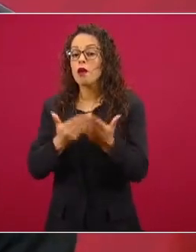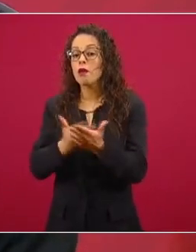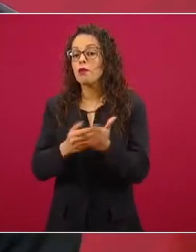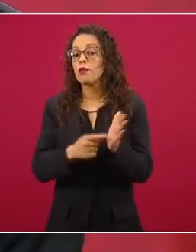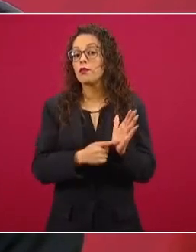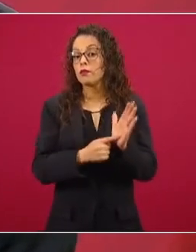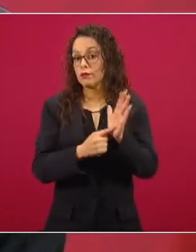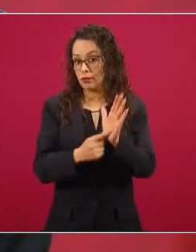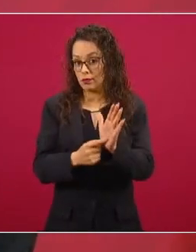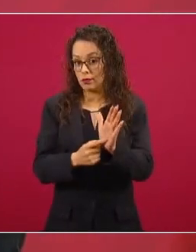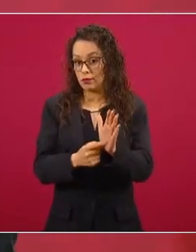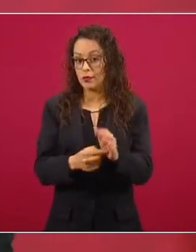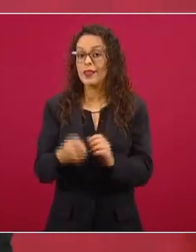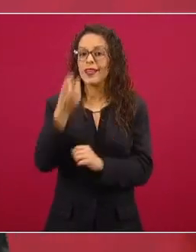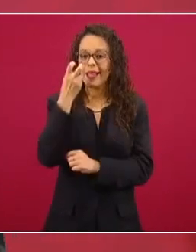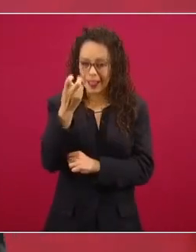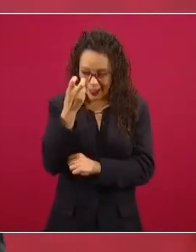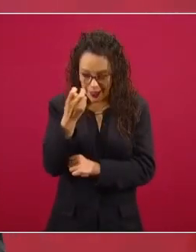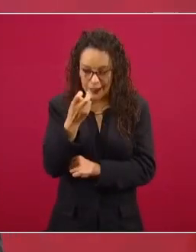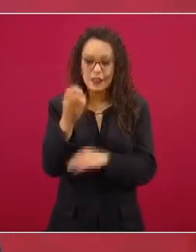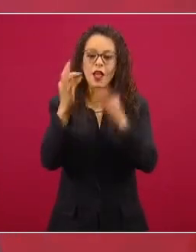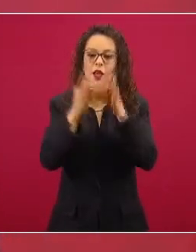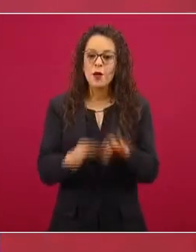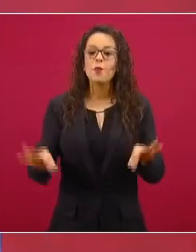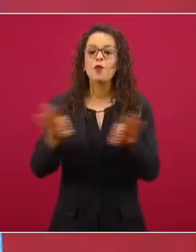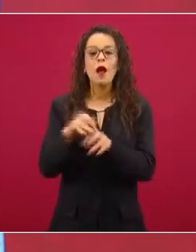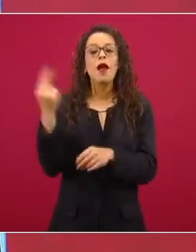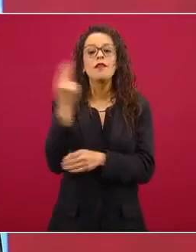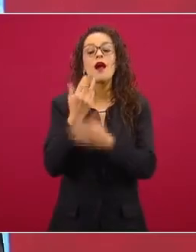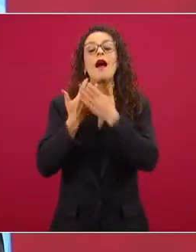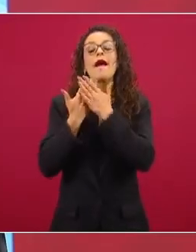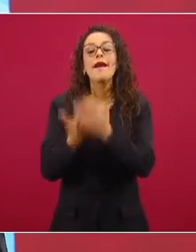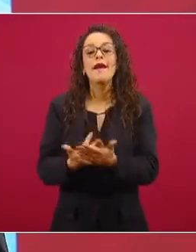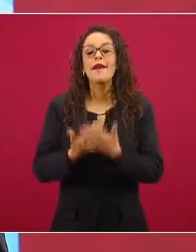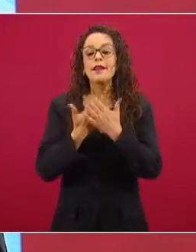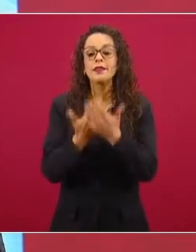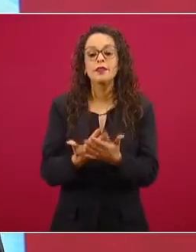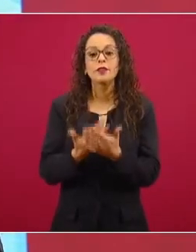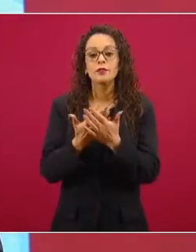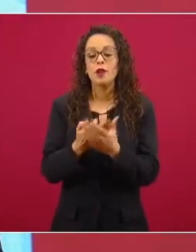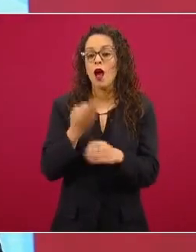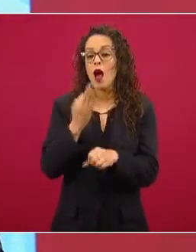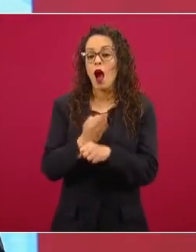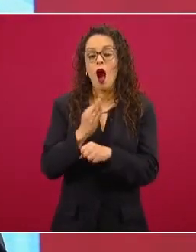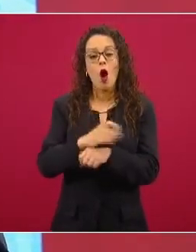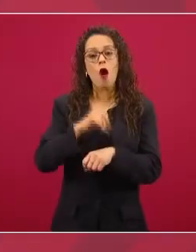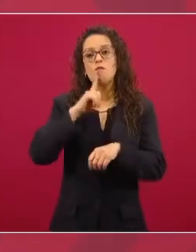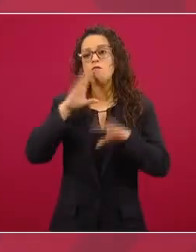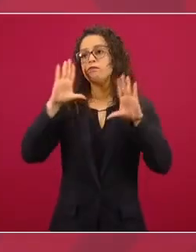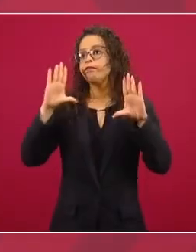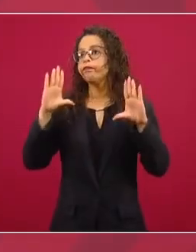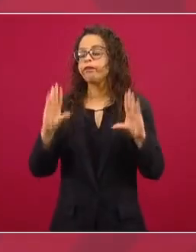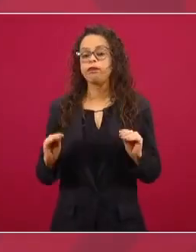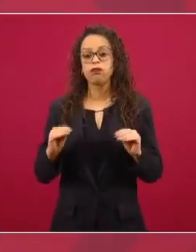que eso es lo que hay que esperar. Por eso no podemos